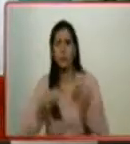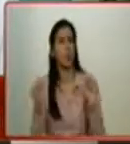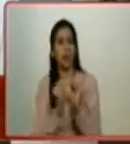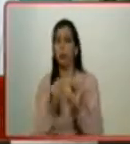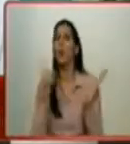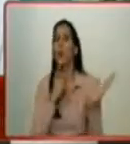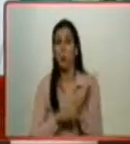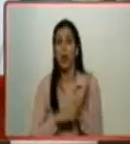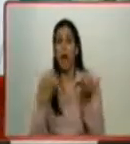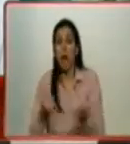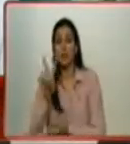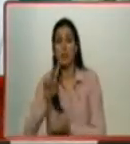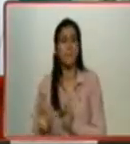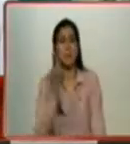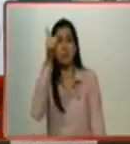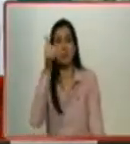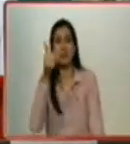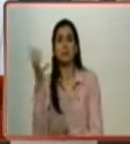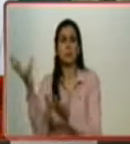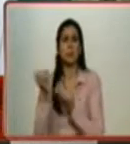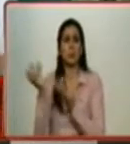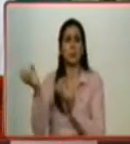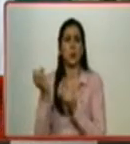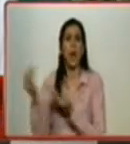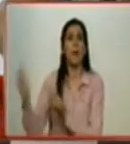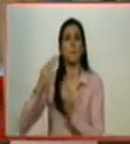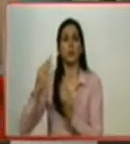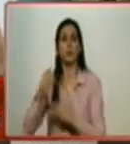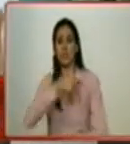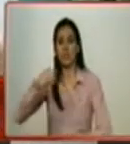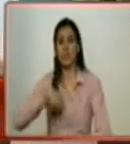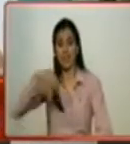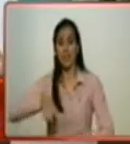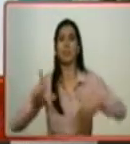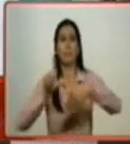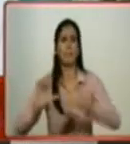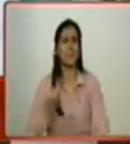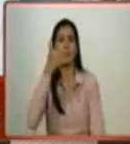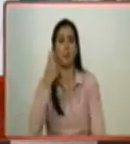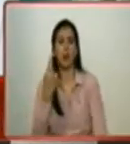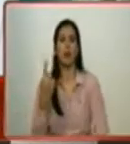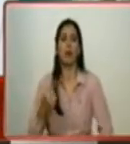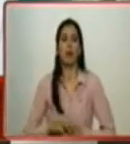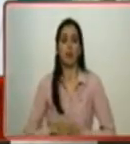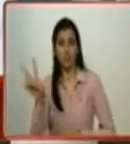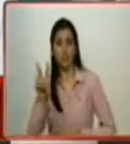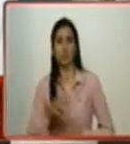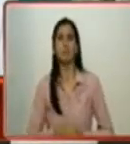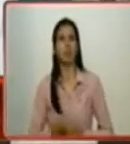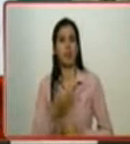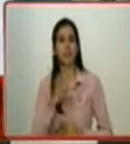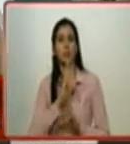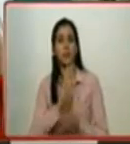Actualmente Venezuela es el principal destinatario de las inversiones de China en el continente latinoamericano, algo que ha sido el